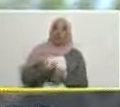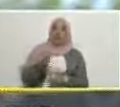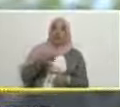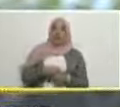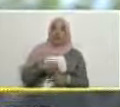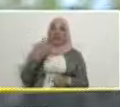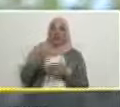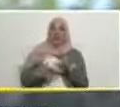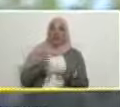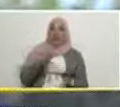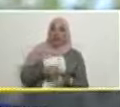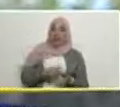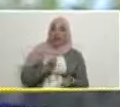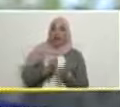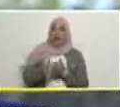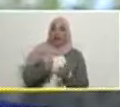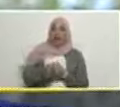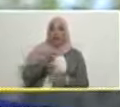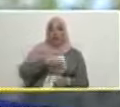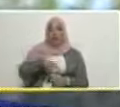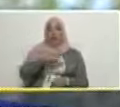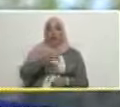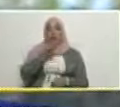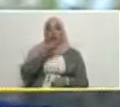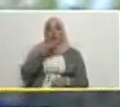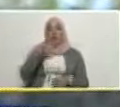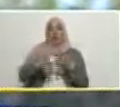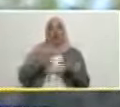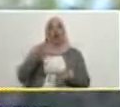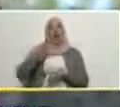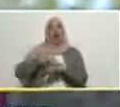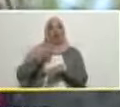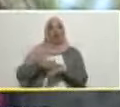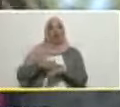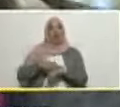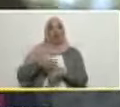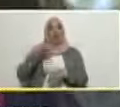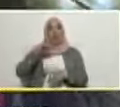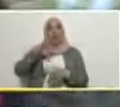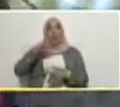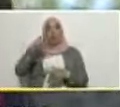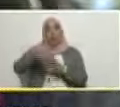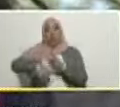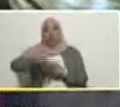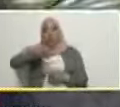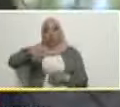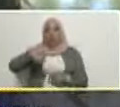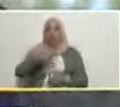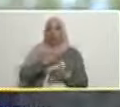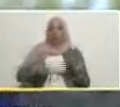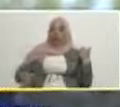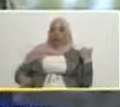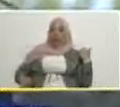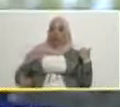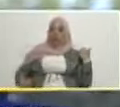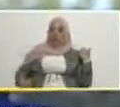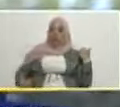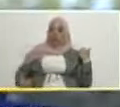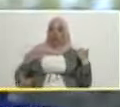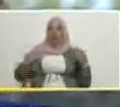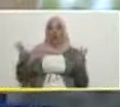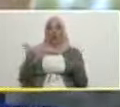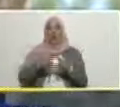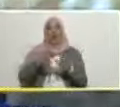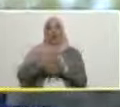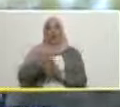de esta gran misión. Y es para eso que estamos convocando los grandes campamentos, presidente, para ir a